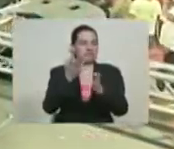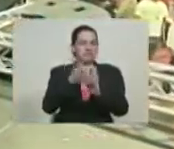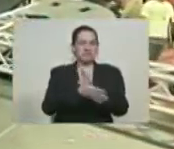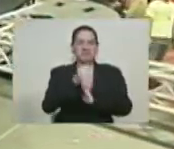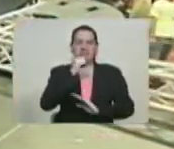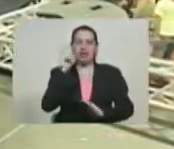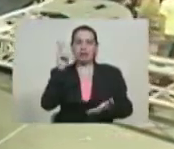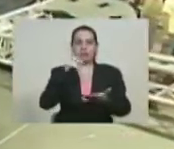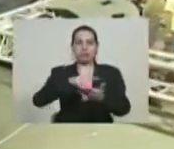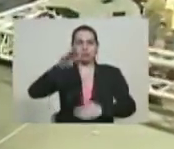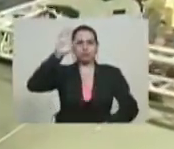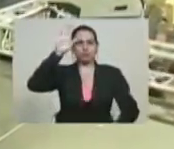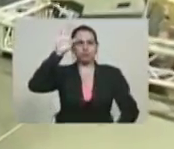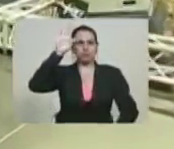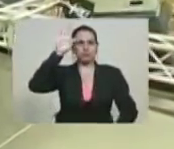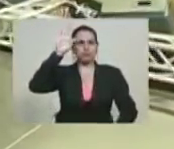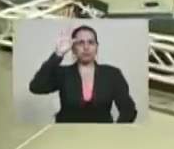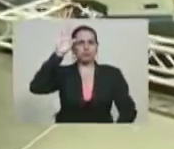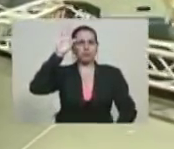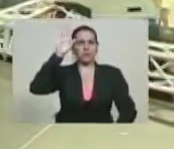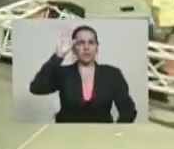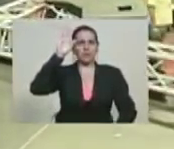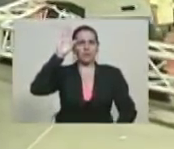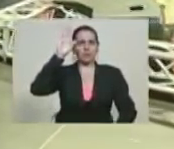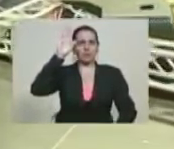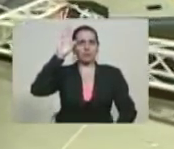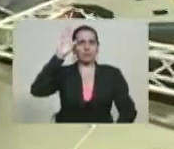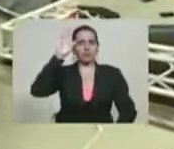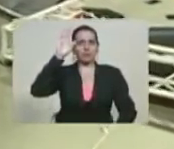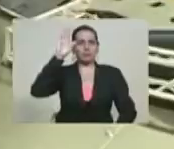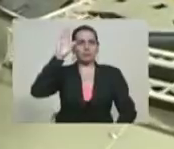que estuvieron en el ensayo general.